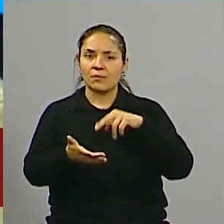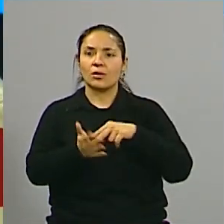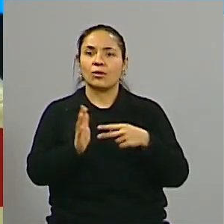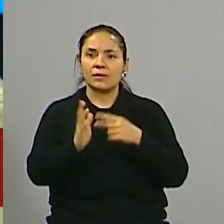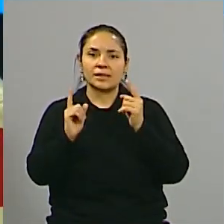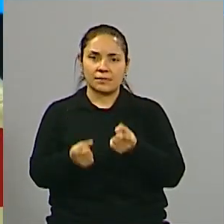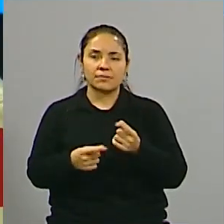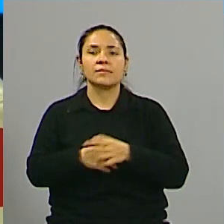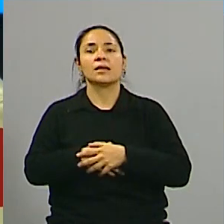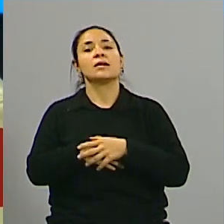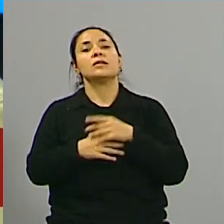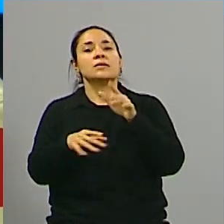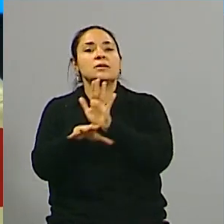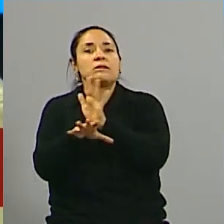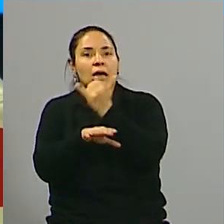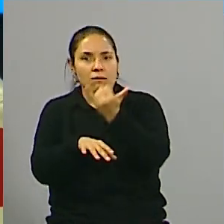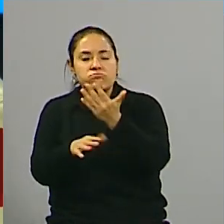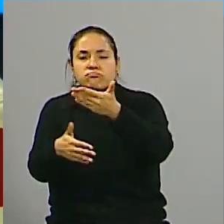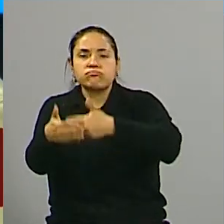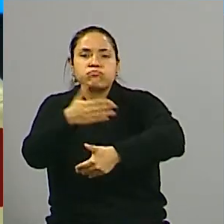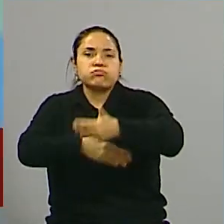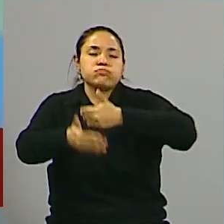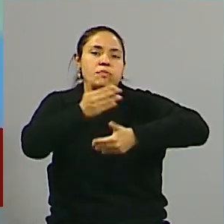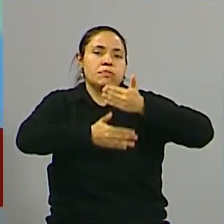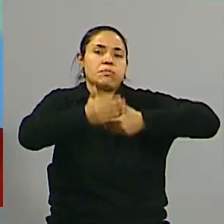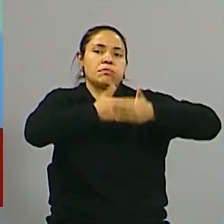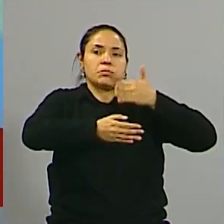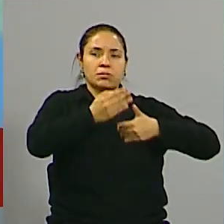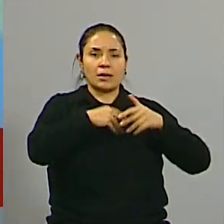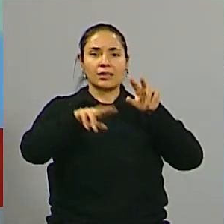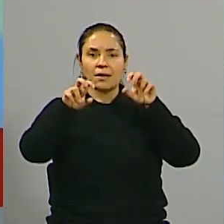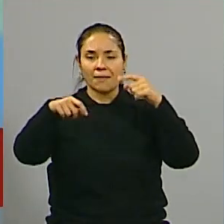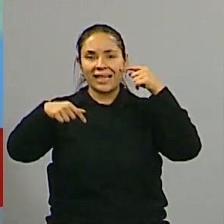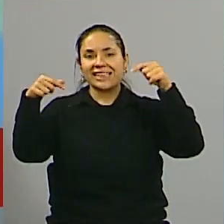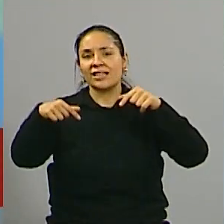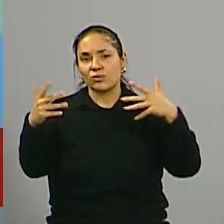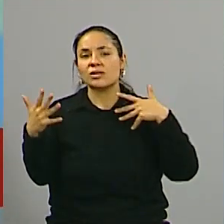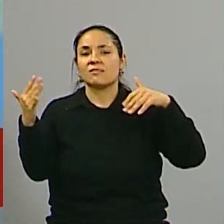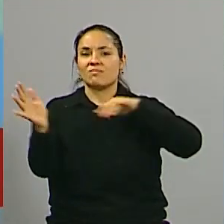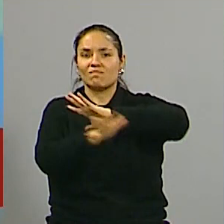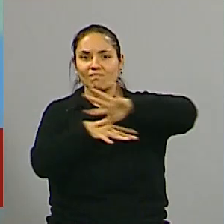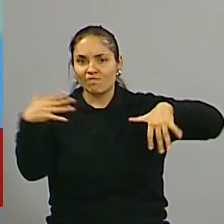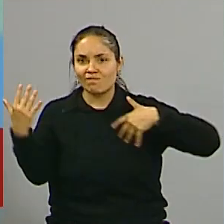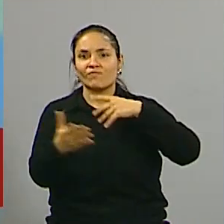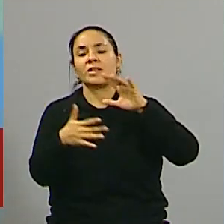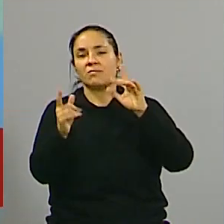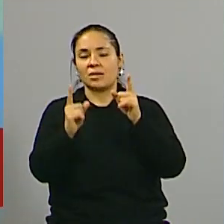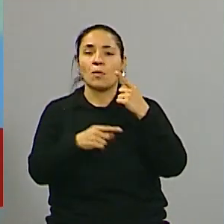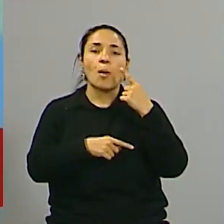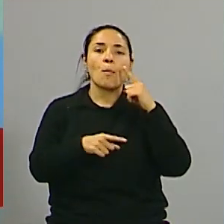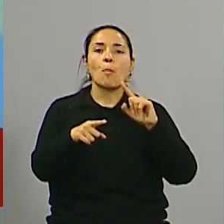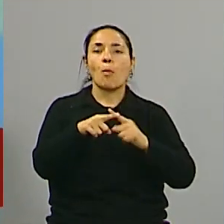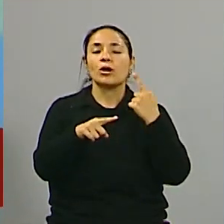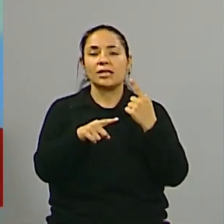Así que hay un retroceso muy importante en términos institucionales, lo que ha generado el caos político del intendente y sus funcionarios y